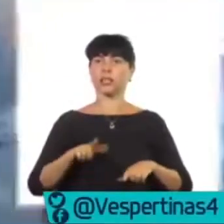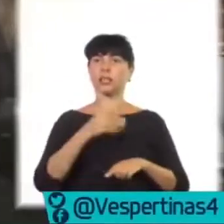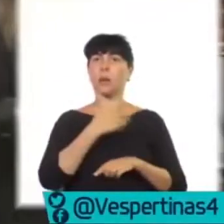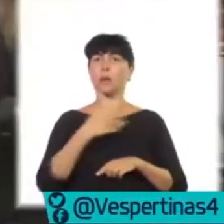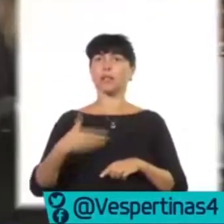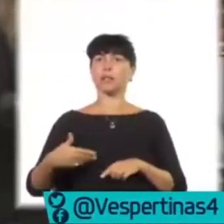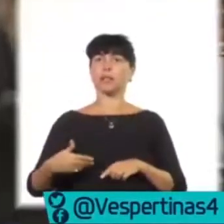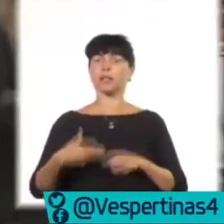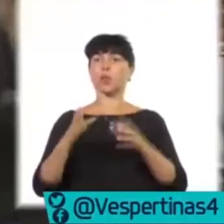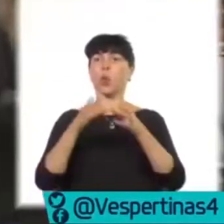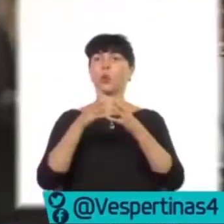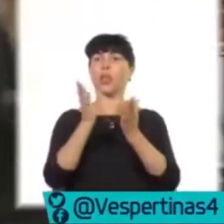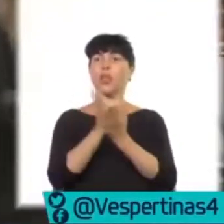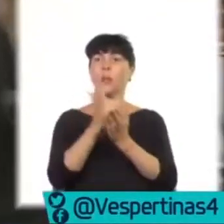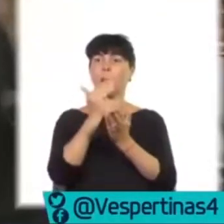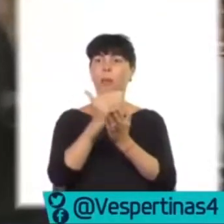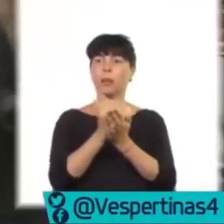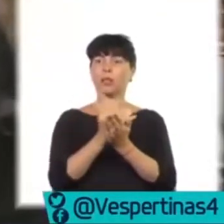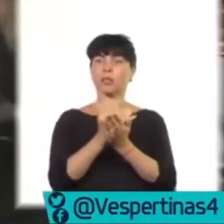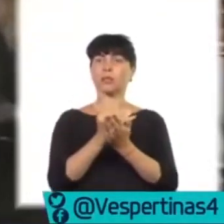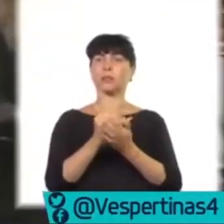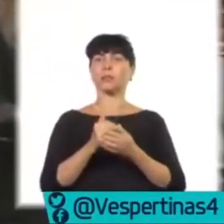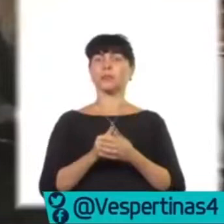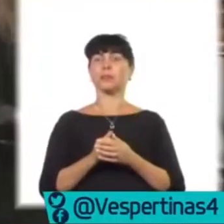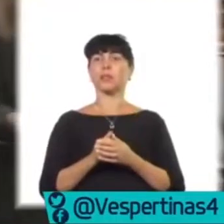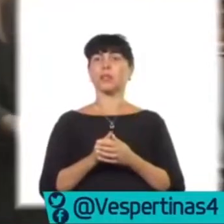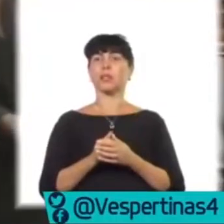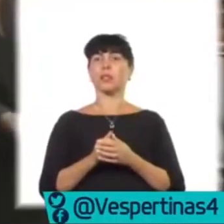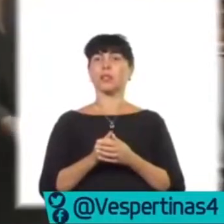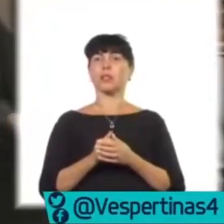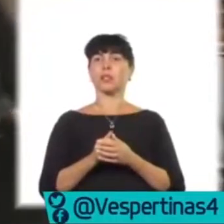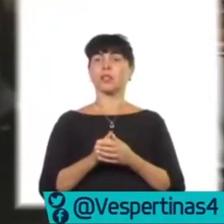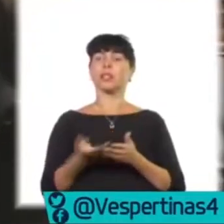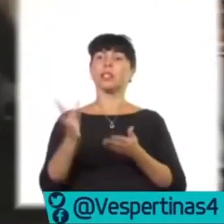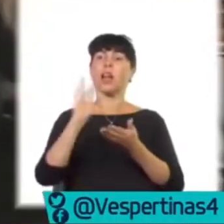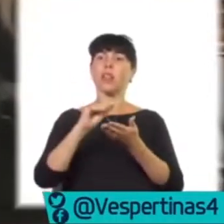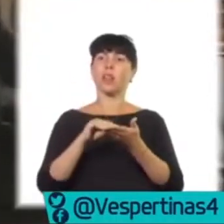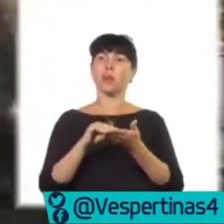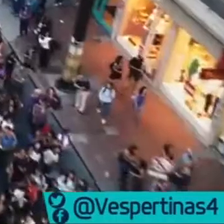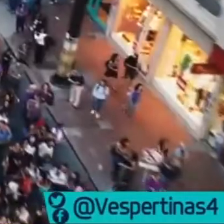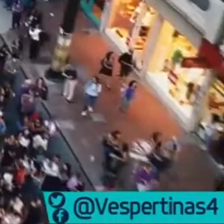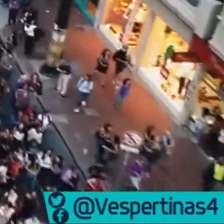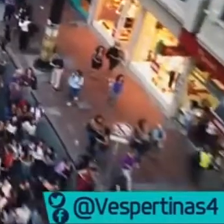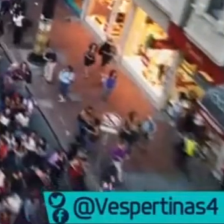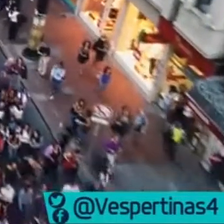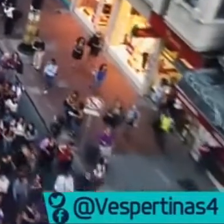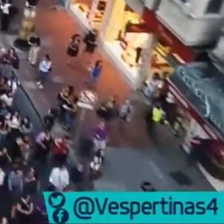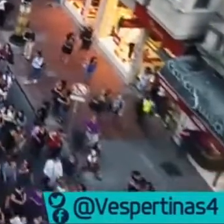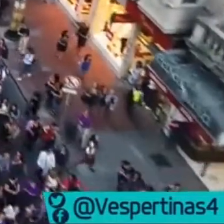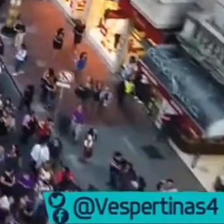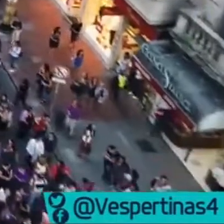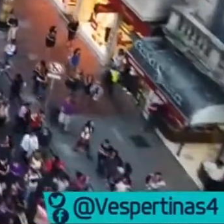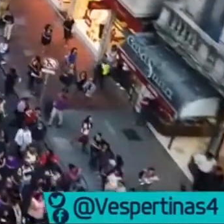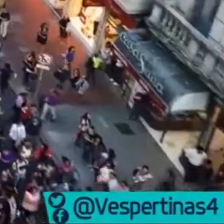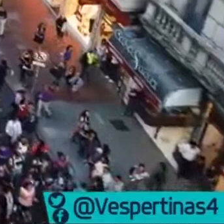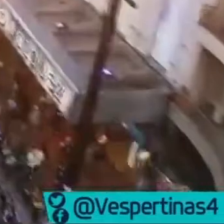de la RAE. Y ahí es como vemos que en realidad la verdadera reacción, la verdadera resistencia y oposición al lenguaje inclusivo no tiene que ver con